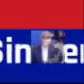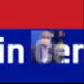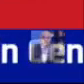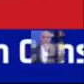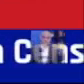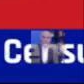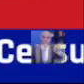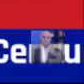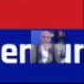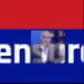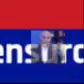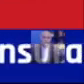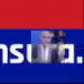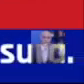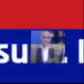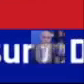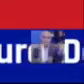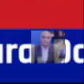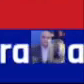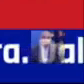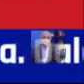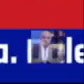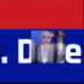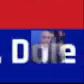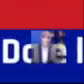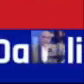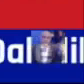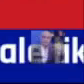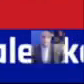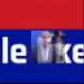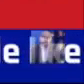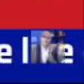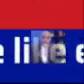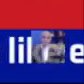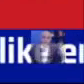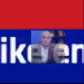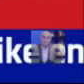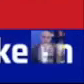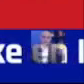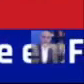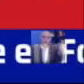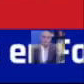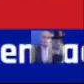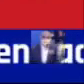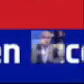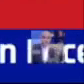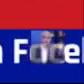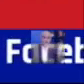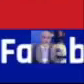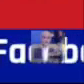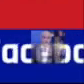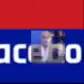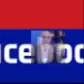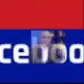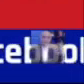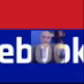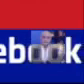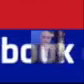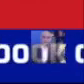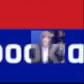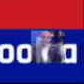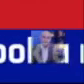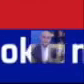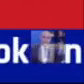revista Contralínea, pero también de acotar con mucha precisión los alcances de